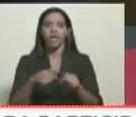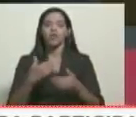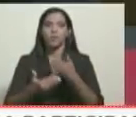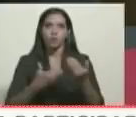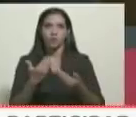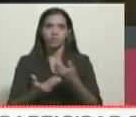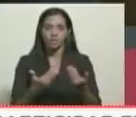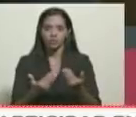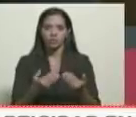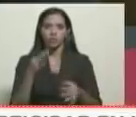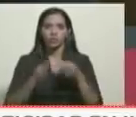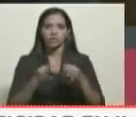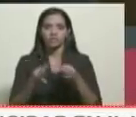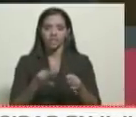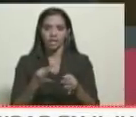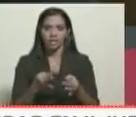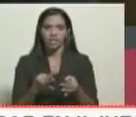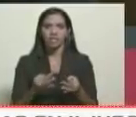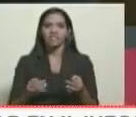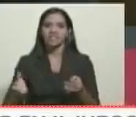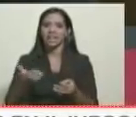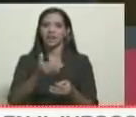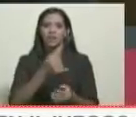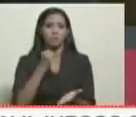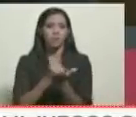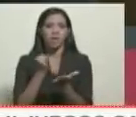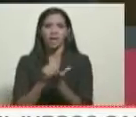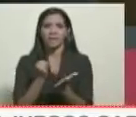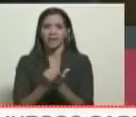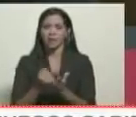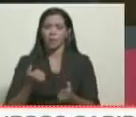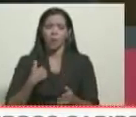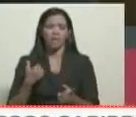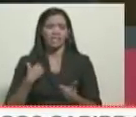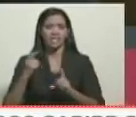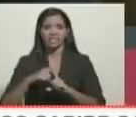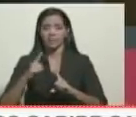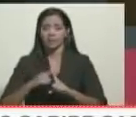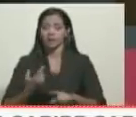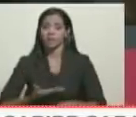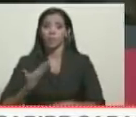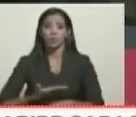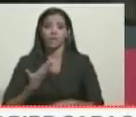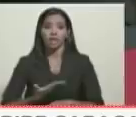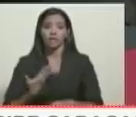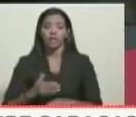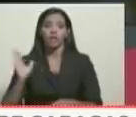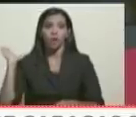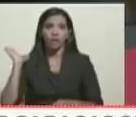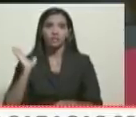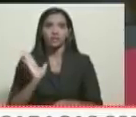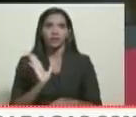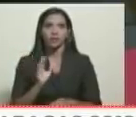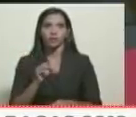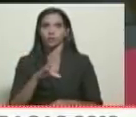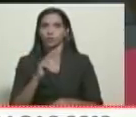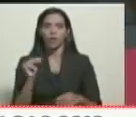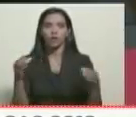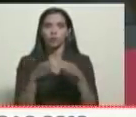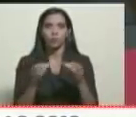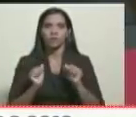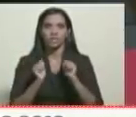judicial en marcha. Se han colectado evidencias de cualquier tipo sumamente importante que nos han llevado, no al grupo